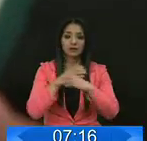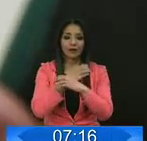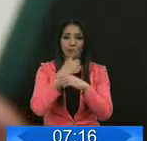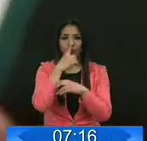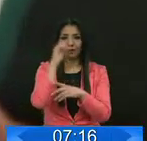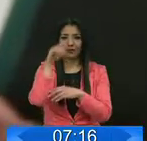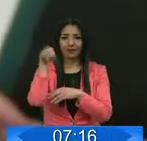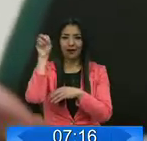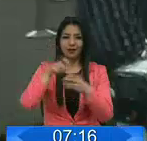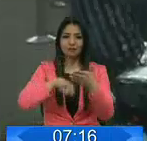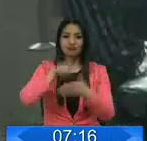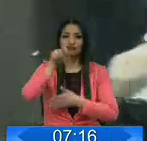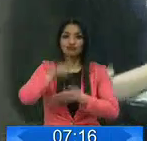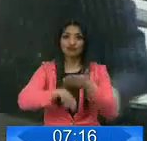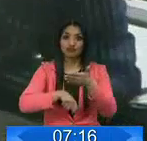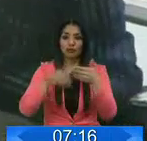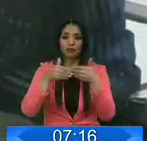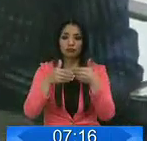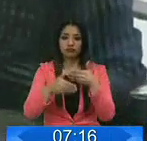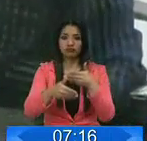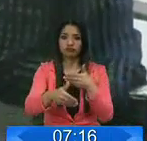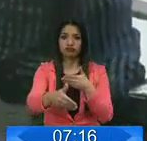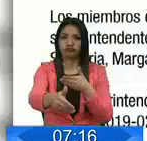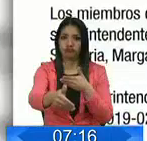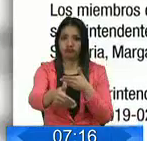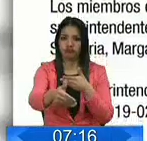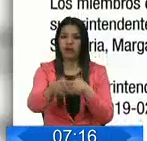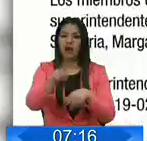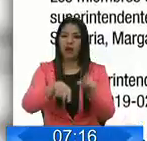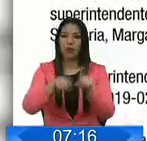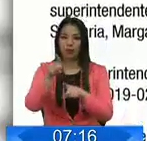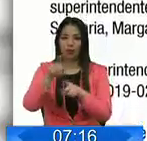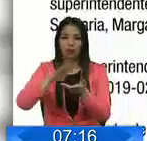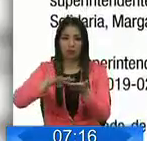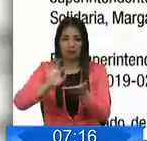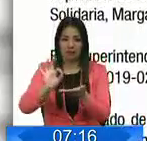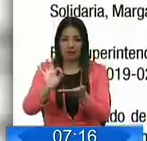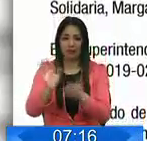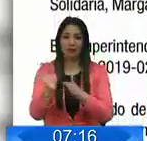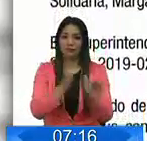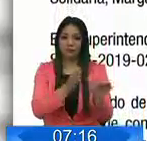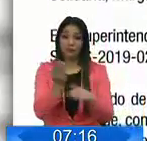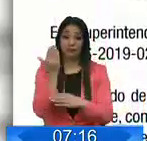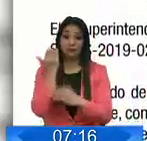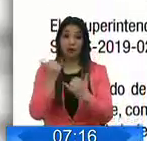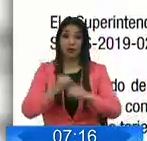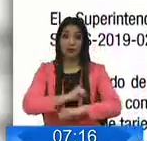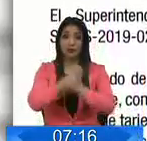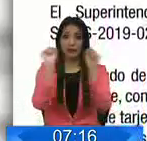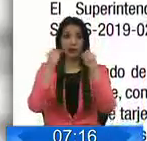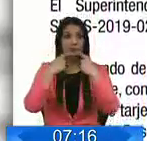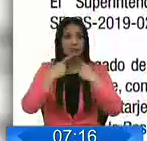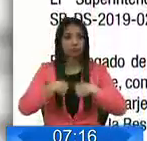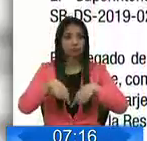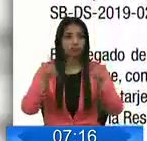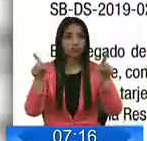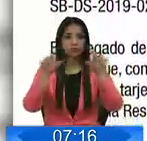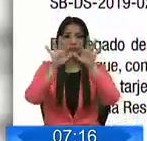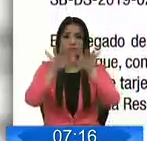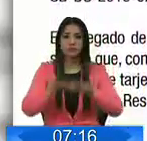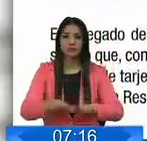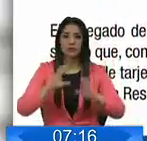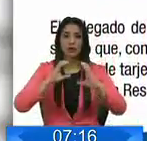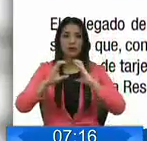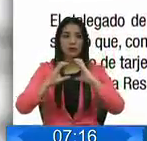tarjetas de crédito durante el periodo de gracia. La decisión fue informada esta madrugada mediante un comunicado de la Secretaría de Comunicación